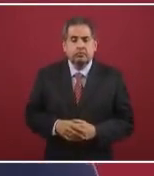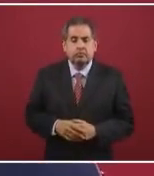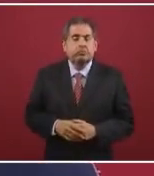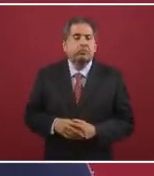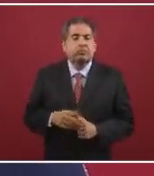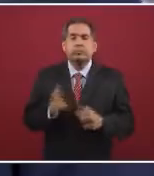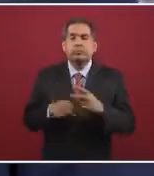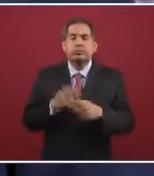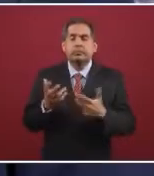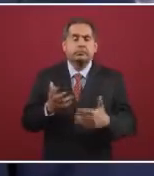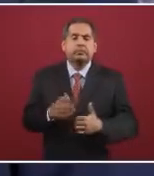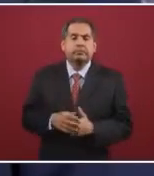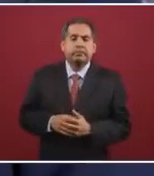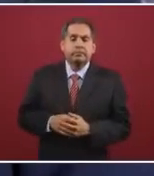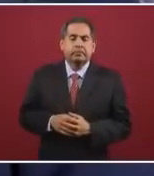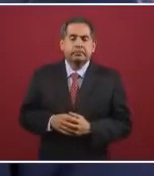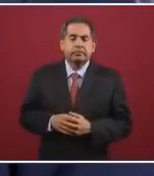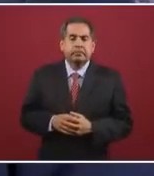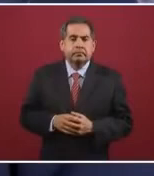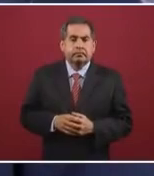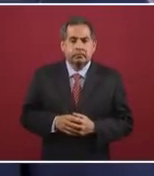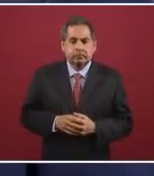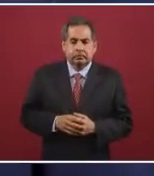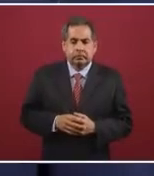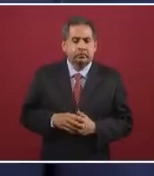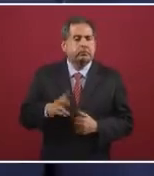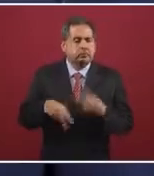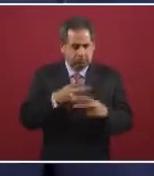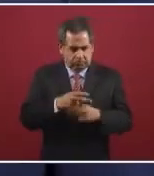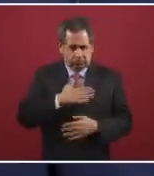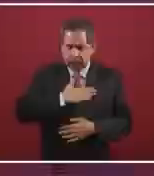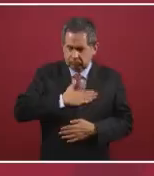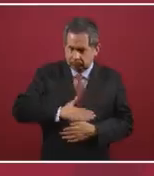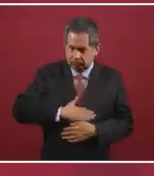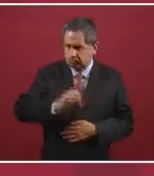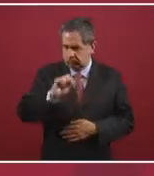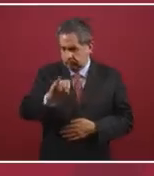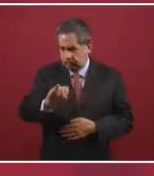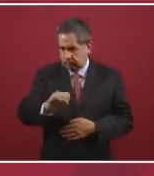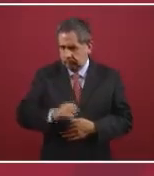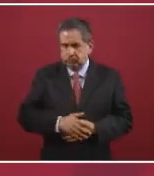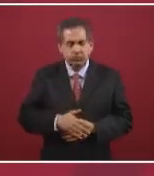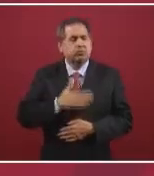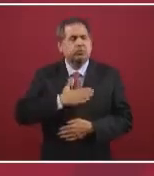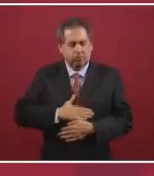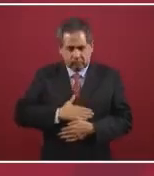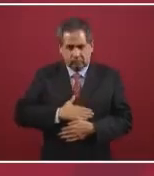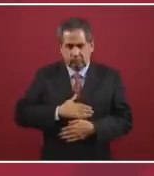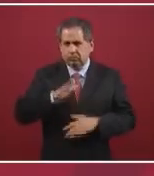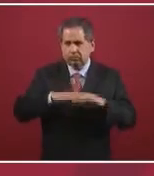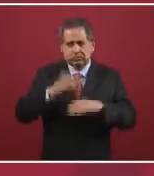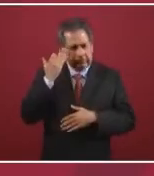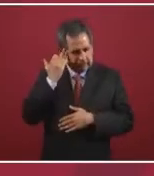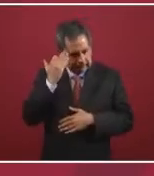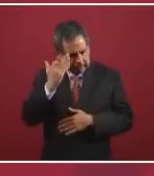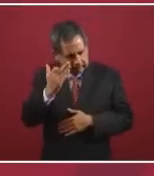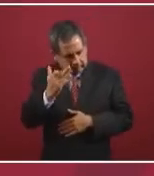va a haber justicia. La justicia a veces tarda,